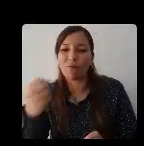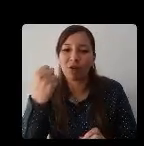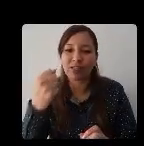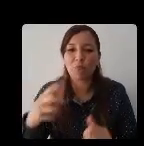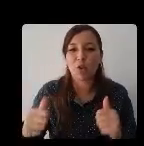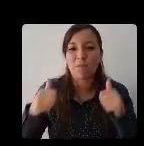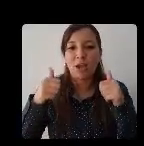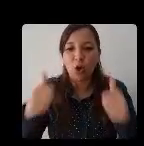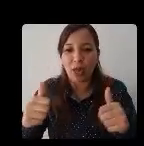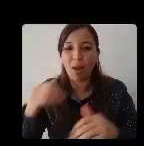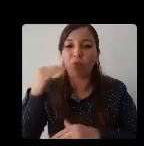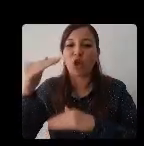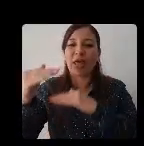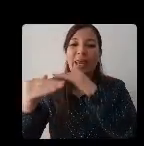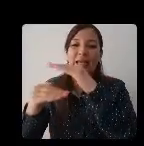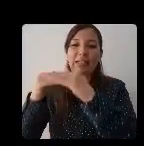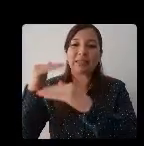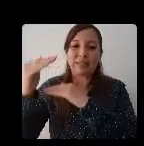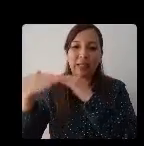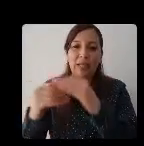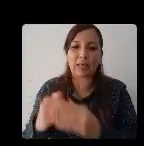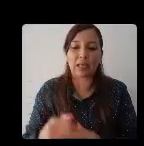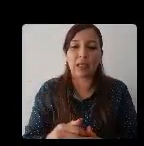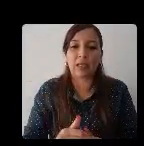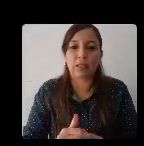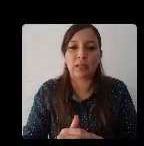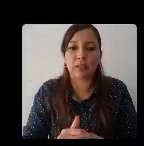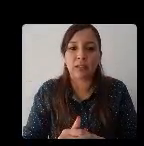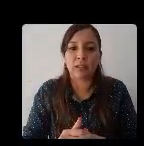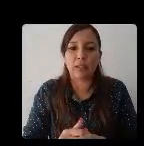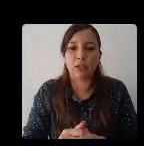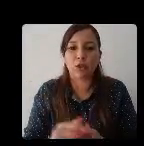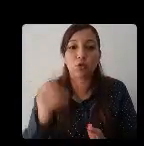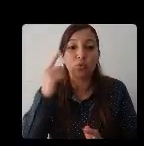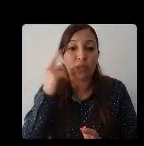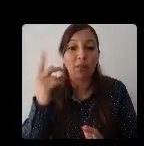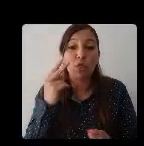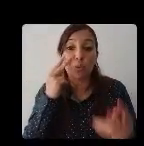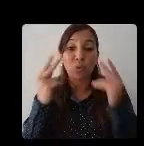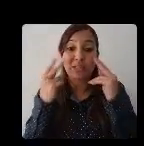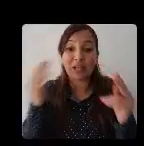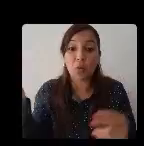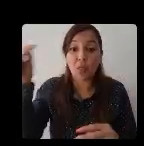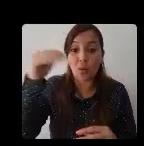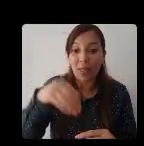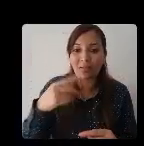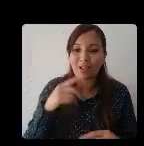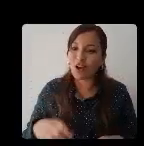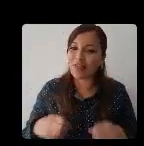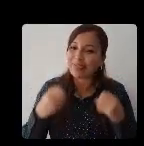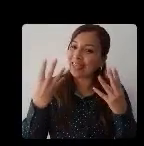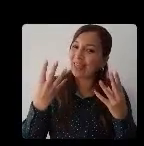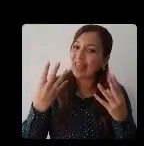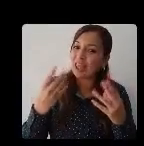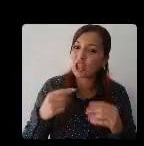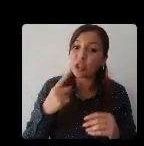los turistas que te van a visitar van a estar mucho más contentos con los servicios y van a recomendar para que otros familiares, amigos de ellos